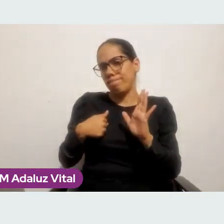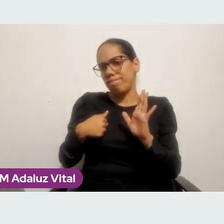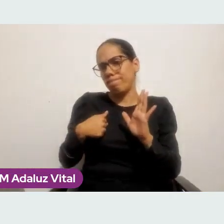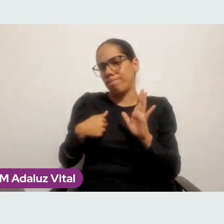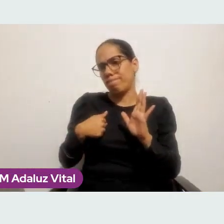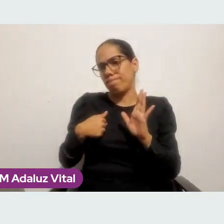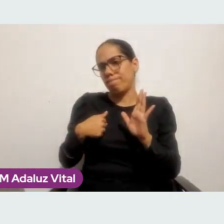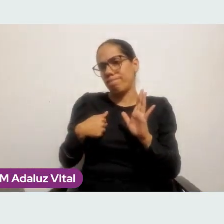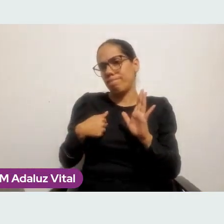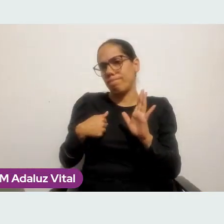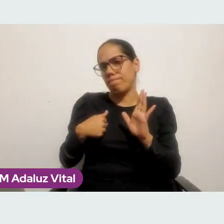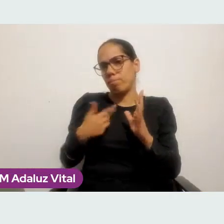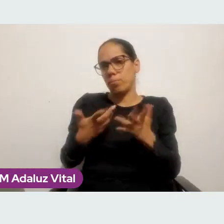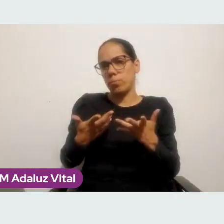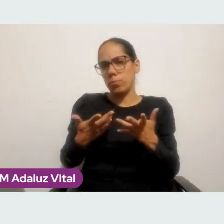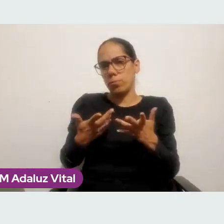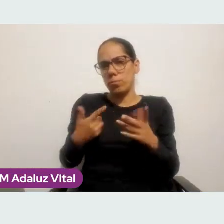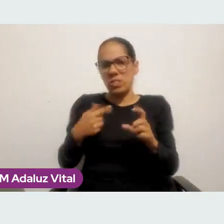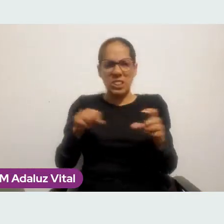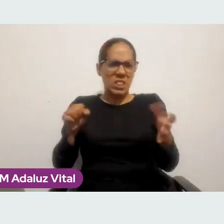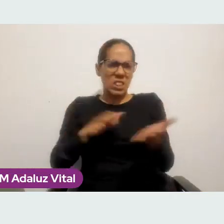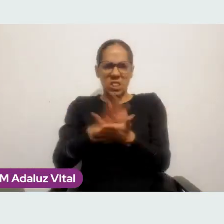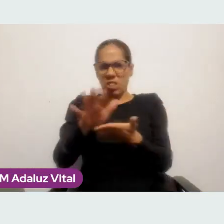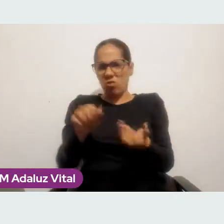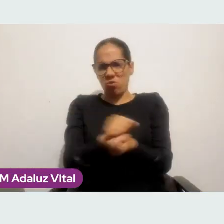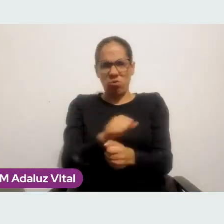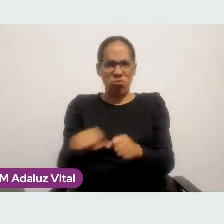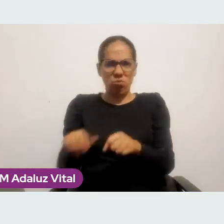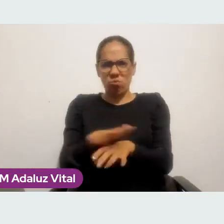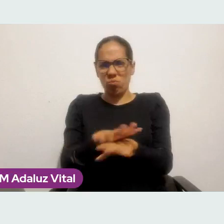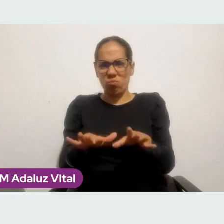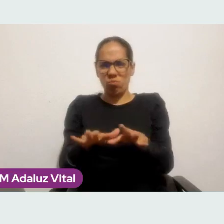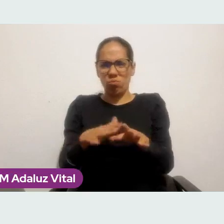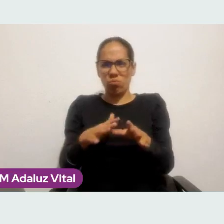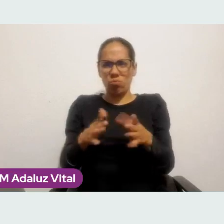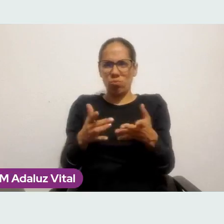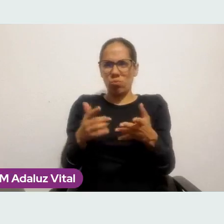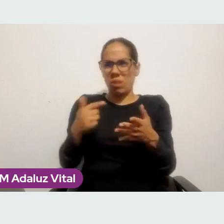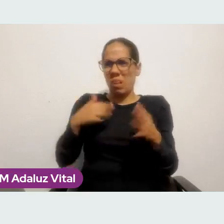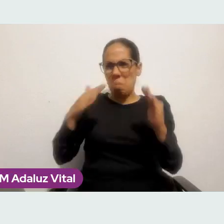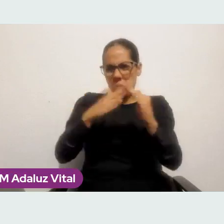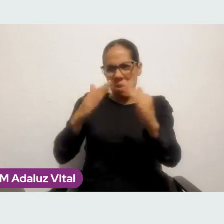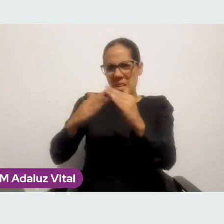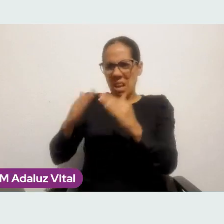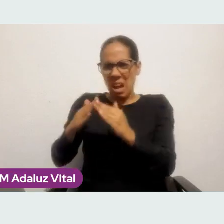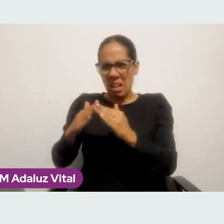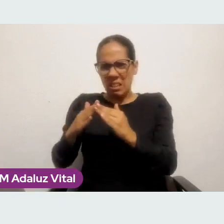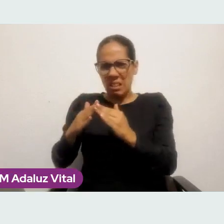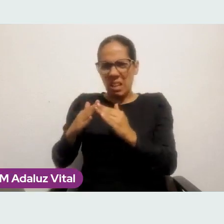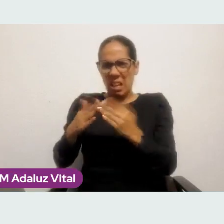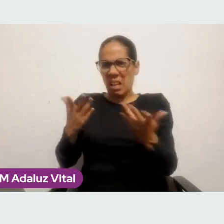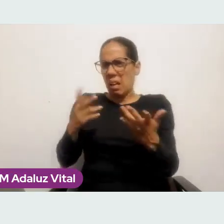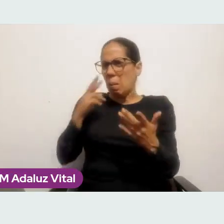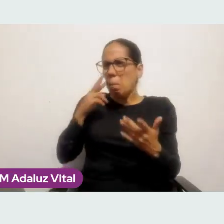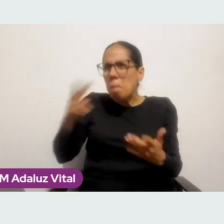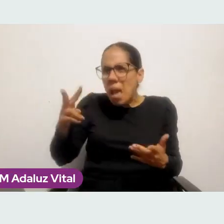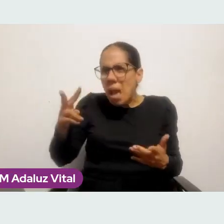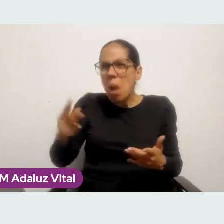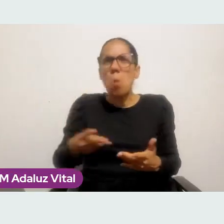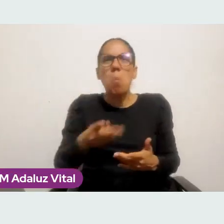el autocuidado es la destrucción, y me voy a un ejemplo. Si hay un